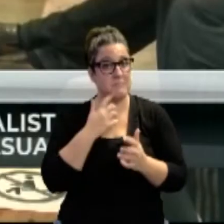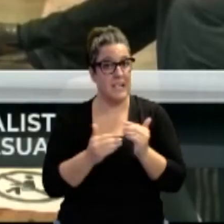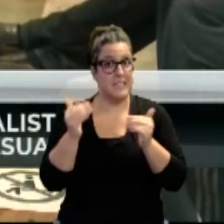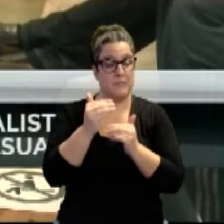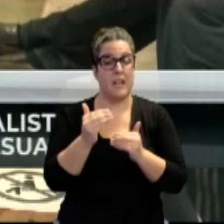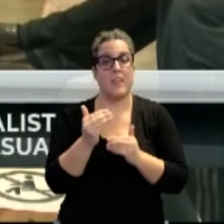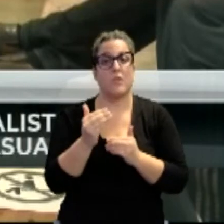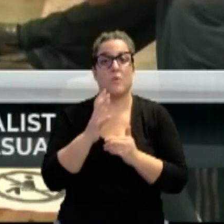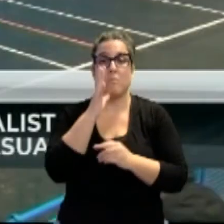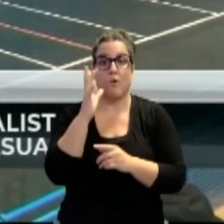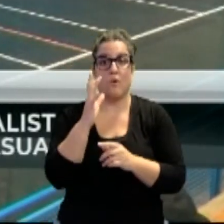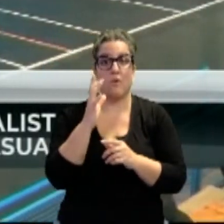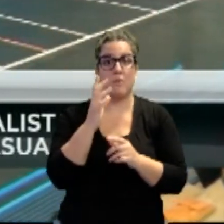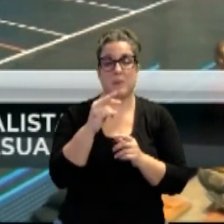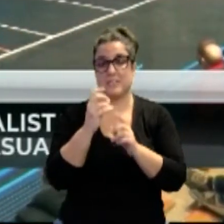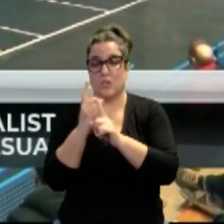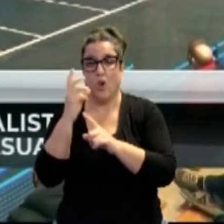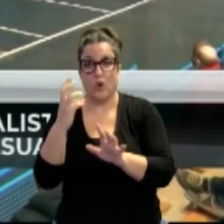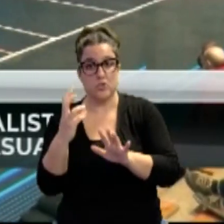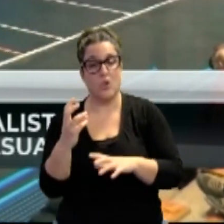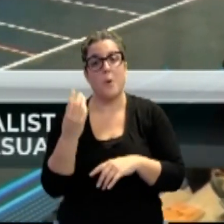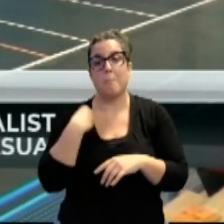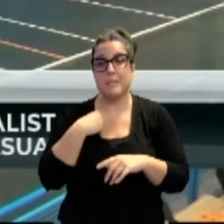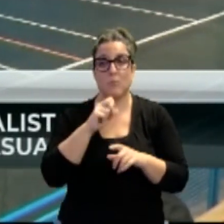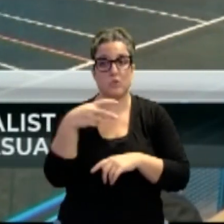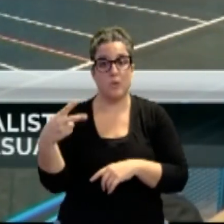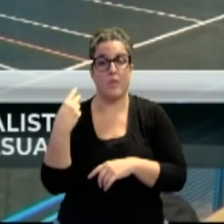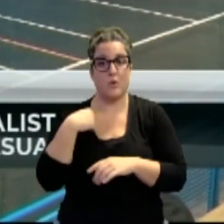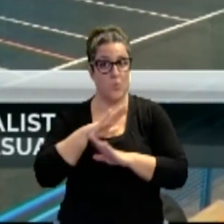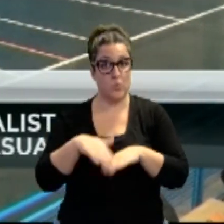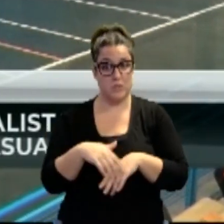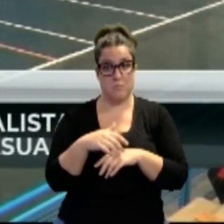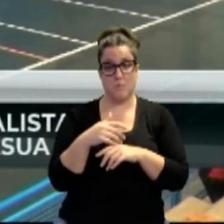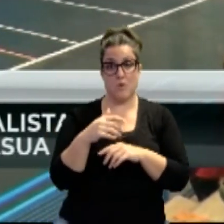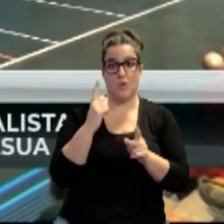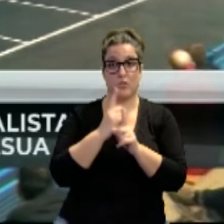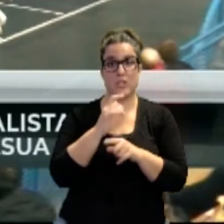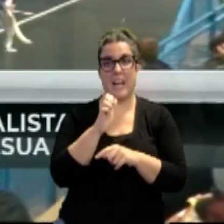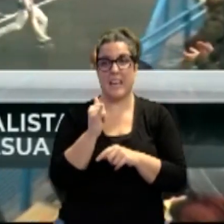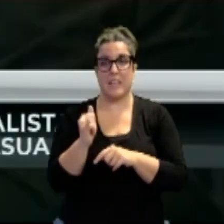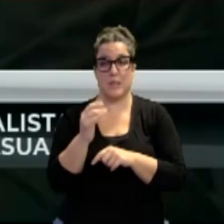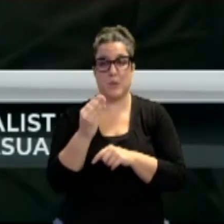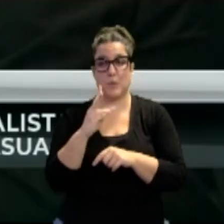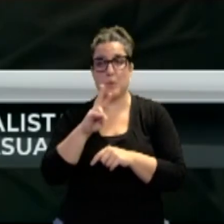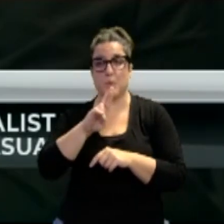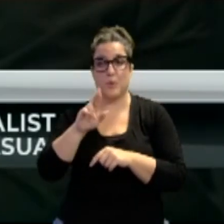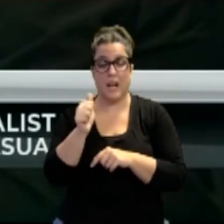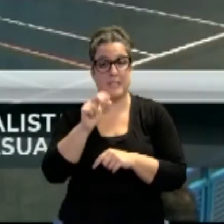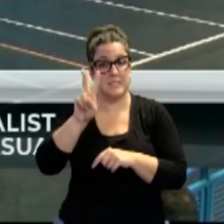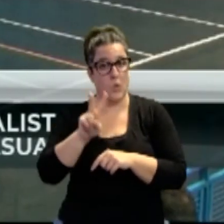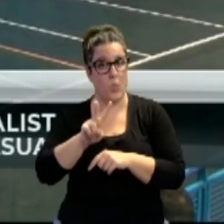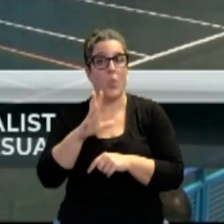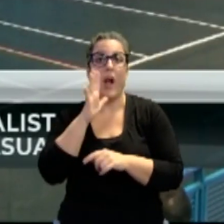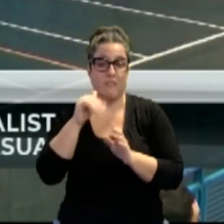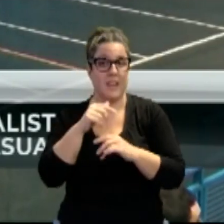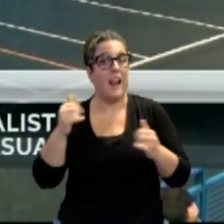claro 28, mismo resultado del encuentro de este último con Ezcurda segundo. Con lo que se jugó el pase a la